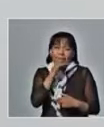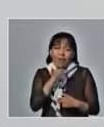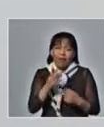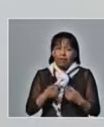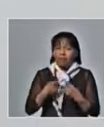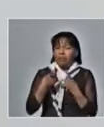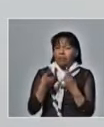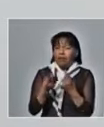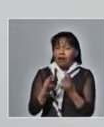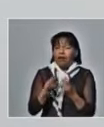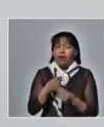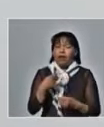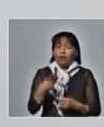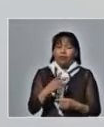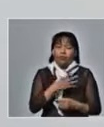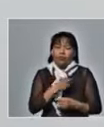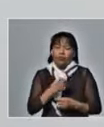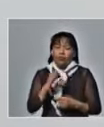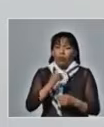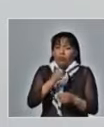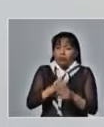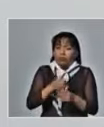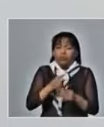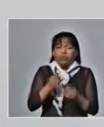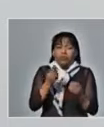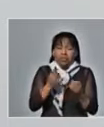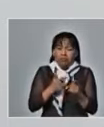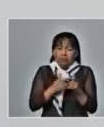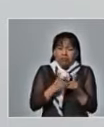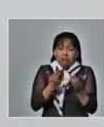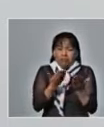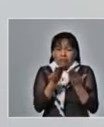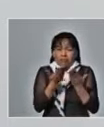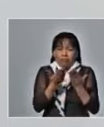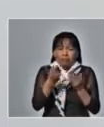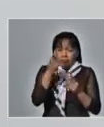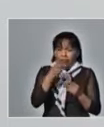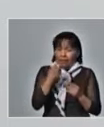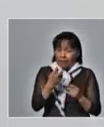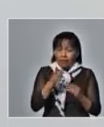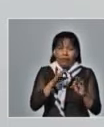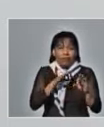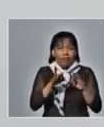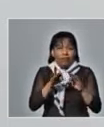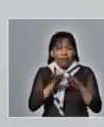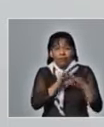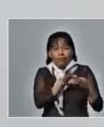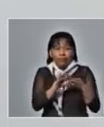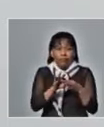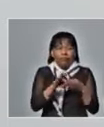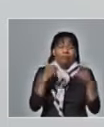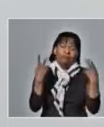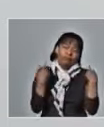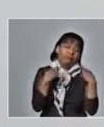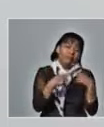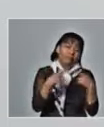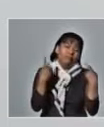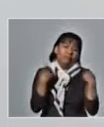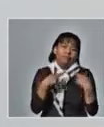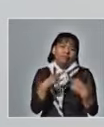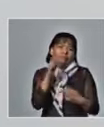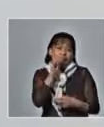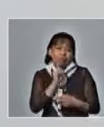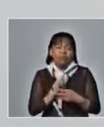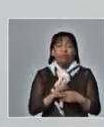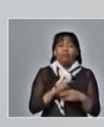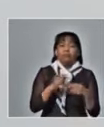a sus hijos que la oportunidad de estudiar. Y para ello necesitamos trabajar de la mano con las maestras y los maestros.